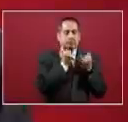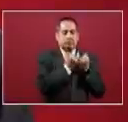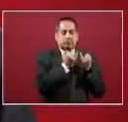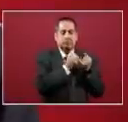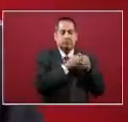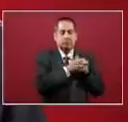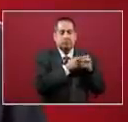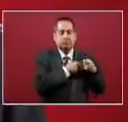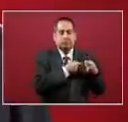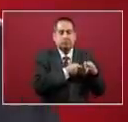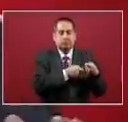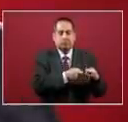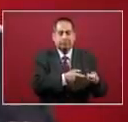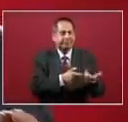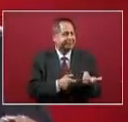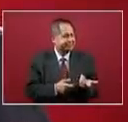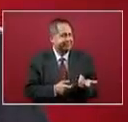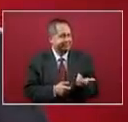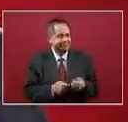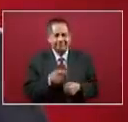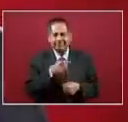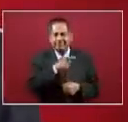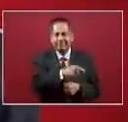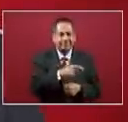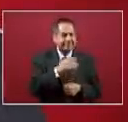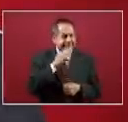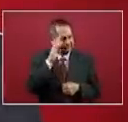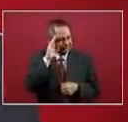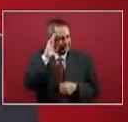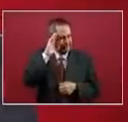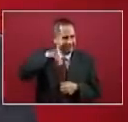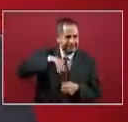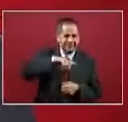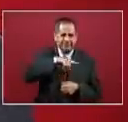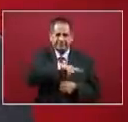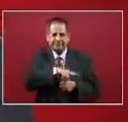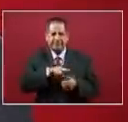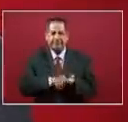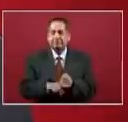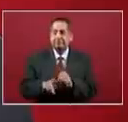Son especialistas en la simulación.